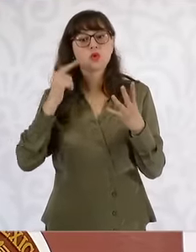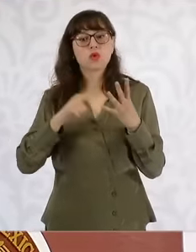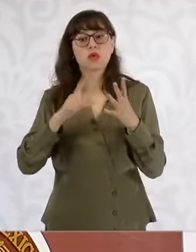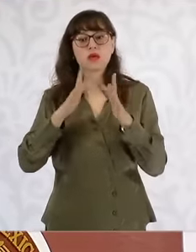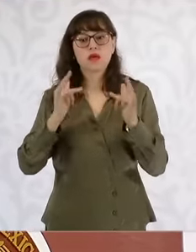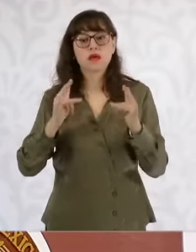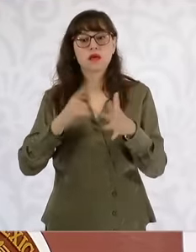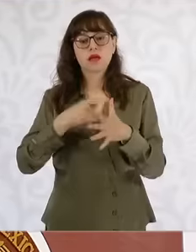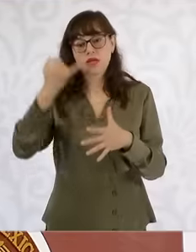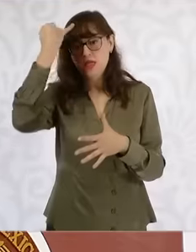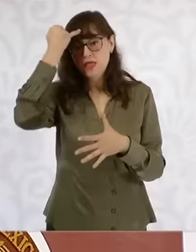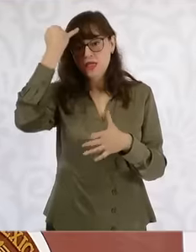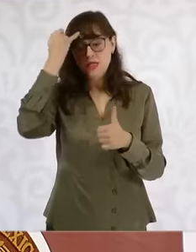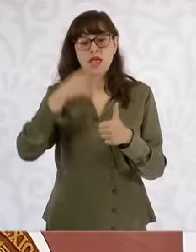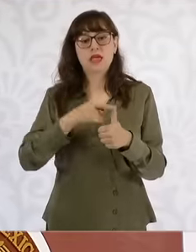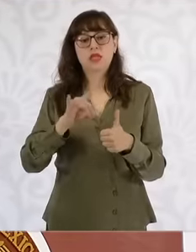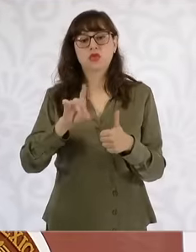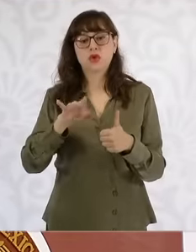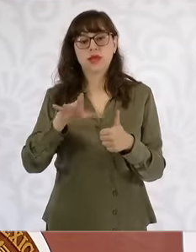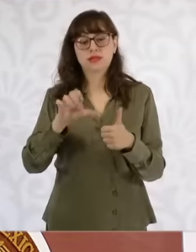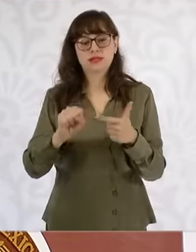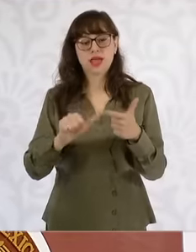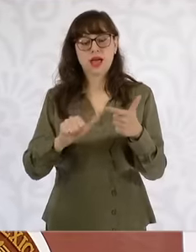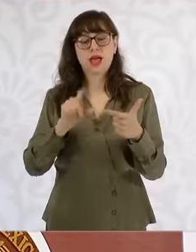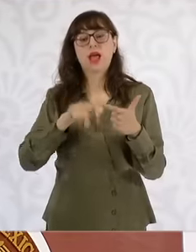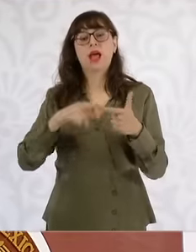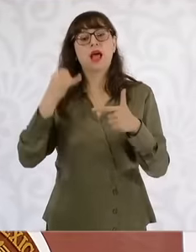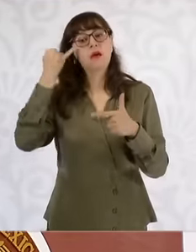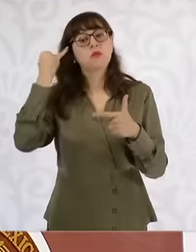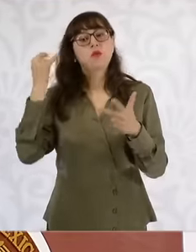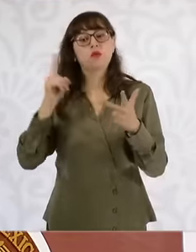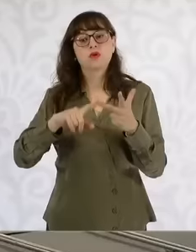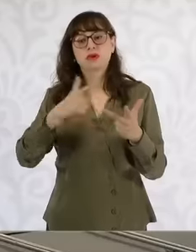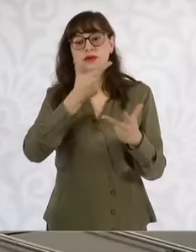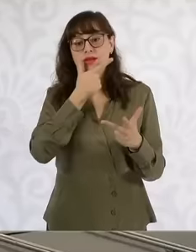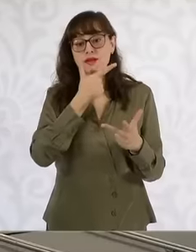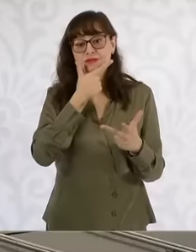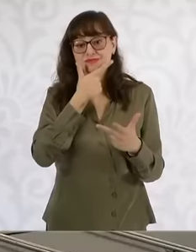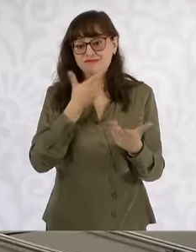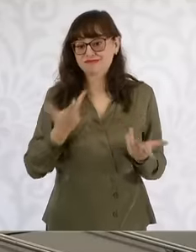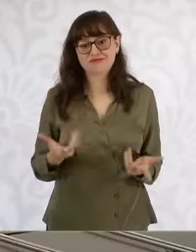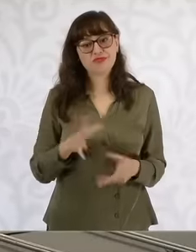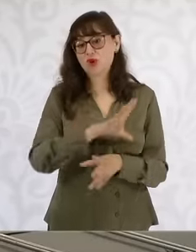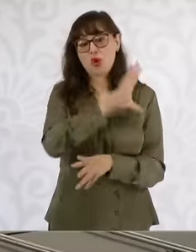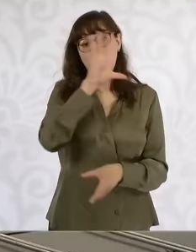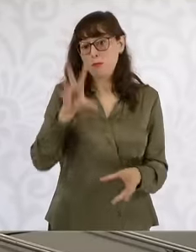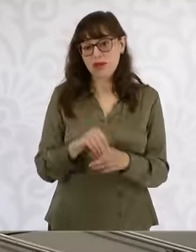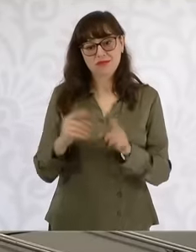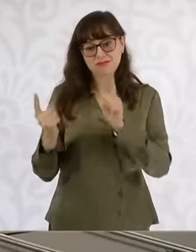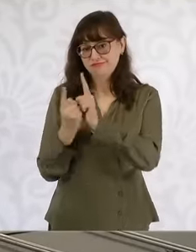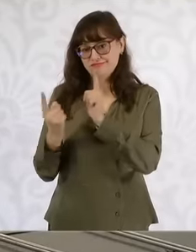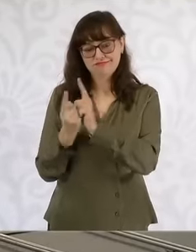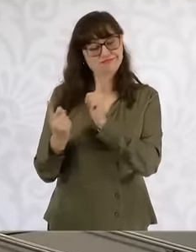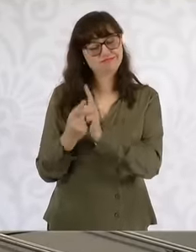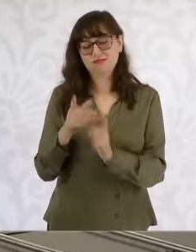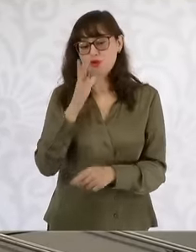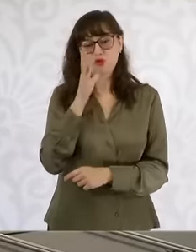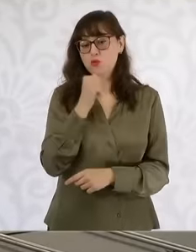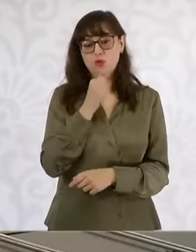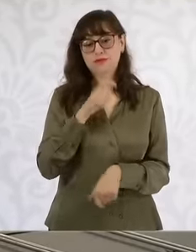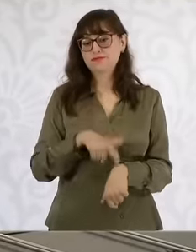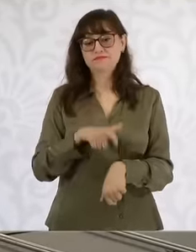Francia, India, Indonesia, Japón y Reino Unido. Obviamente no va a ser posible atender todas, no